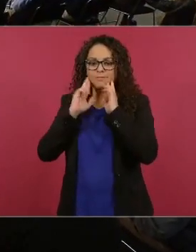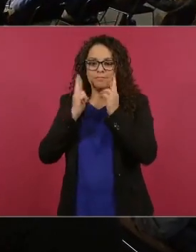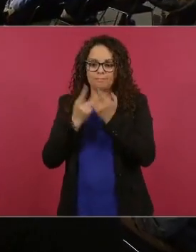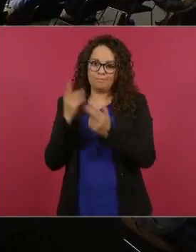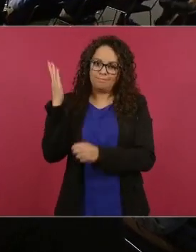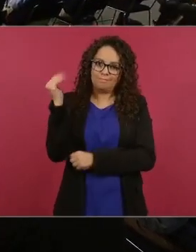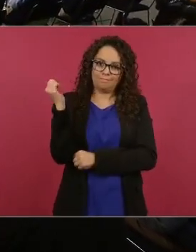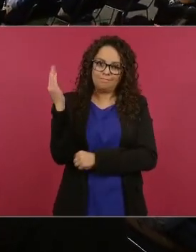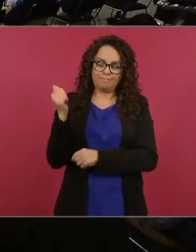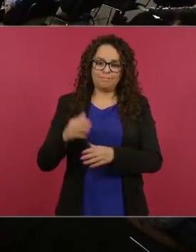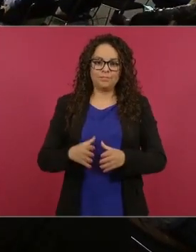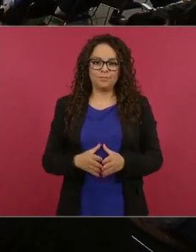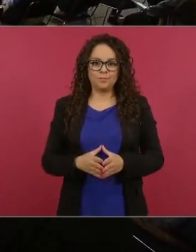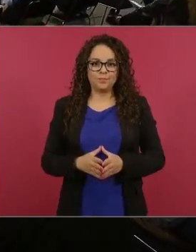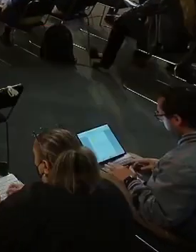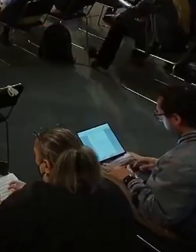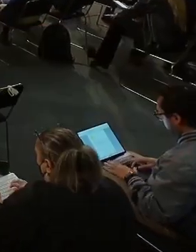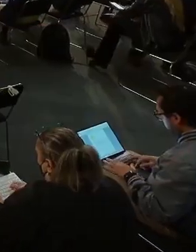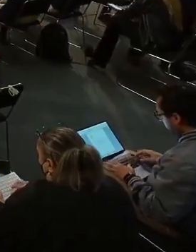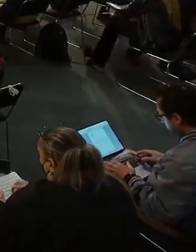gracias gracias